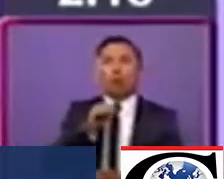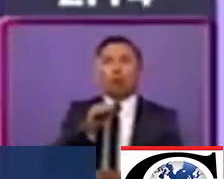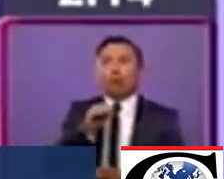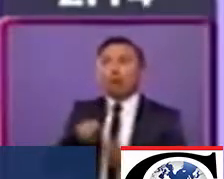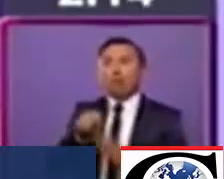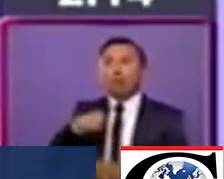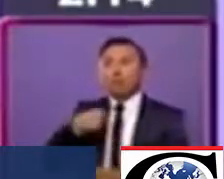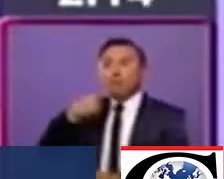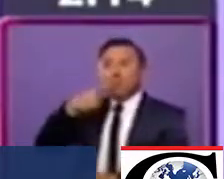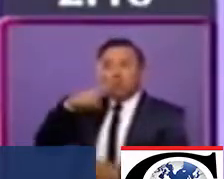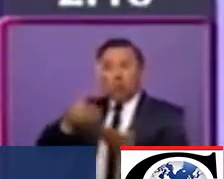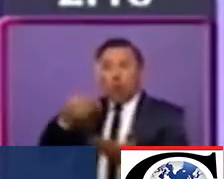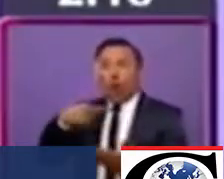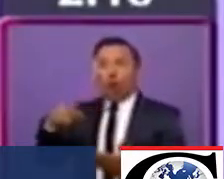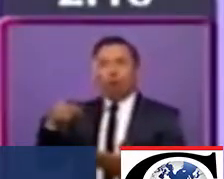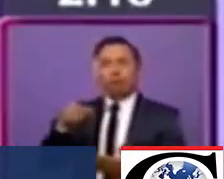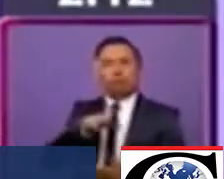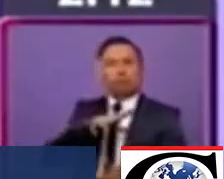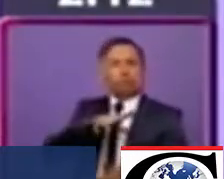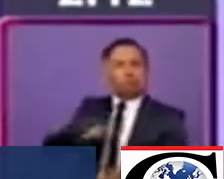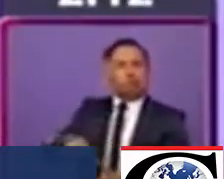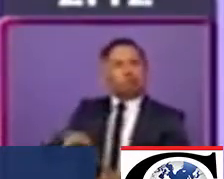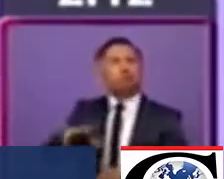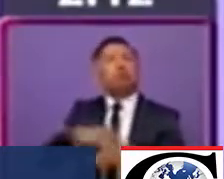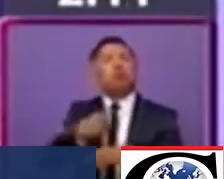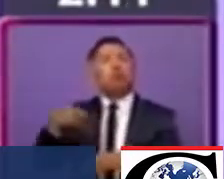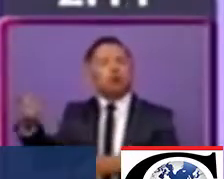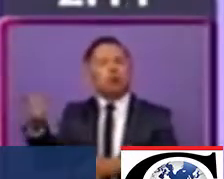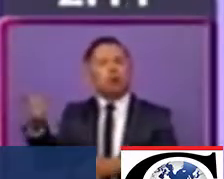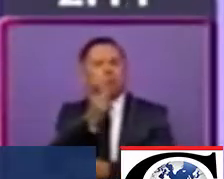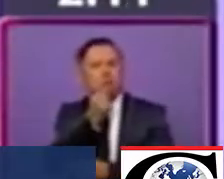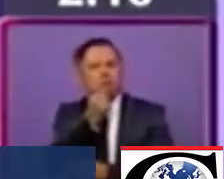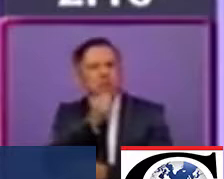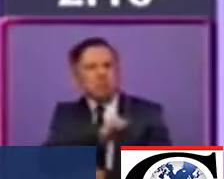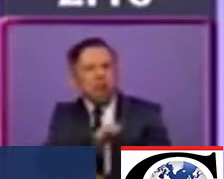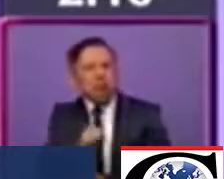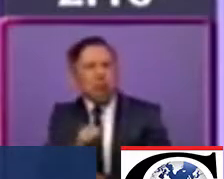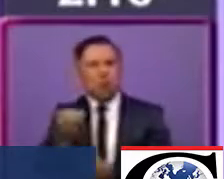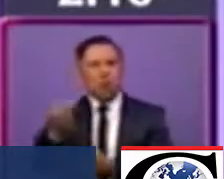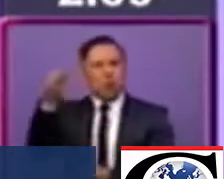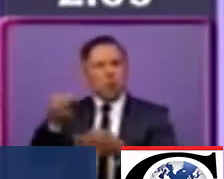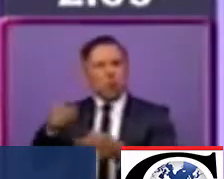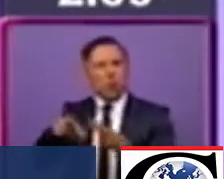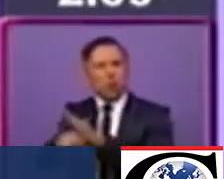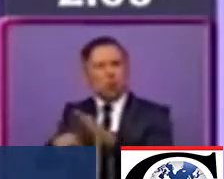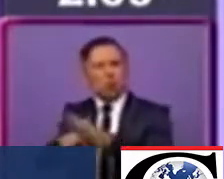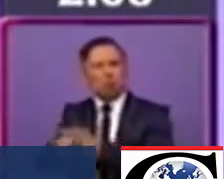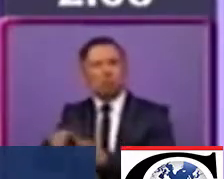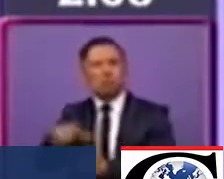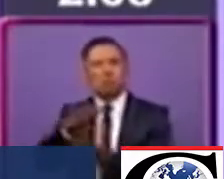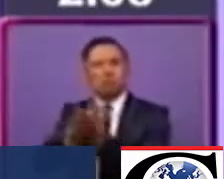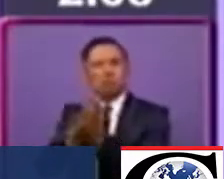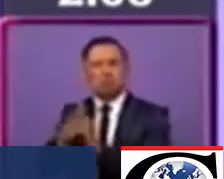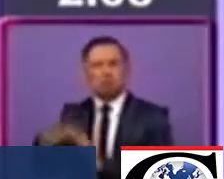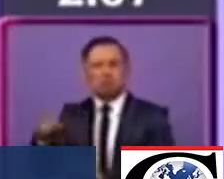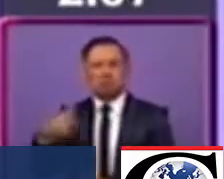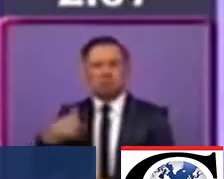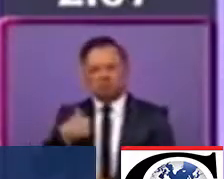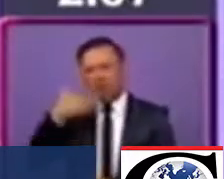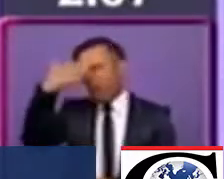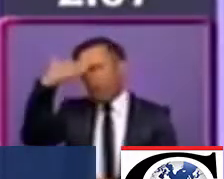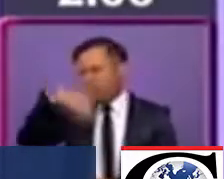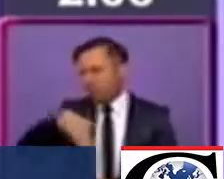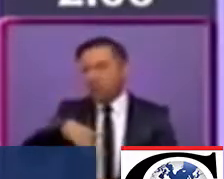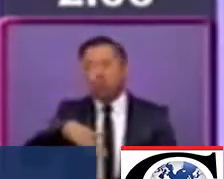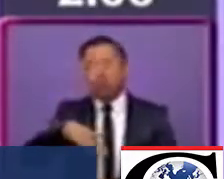Mazo con la supuesta relación con empresarios del grupo OIGA. y bueno, Alfredo contra Josefina, Juan Cepeda,